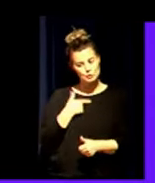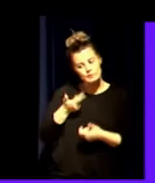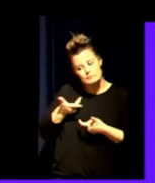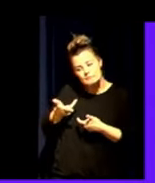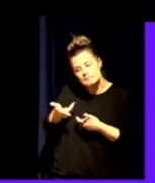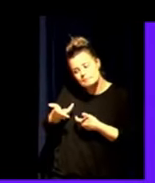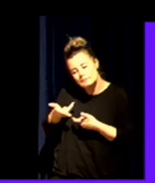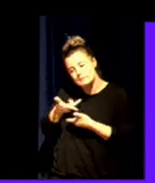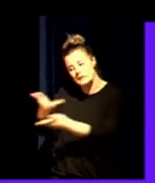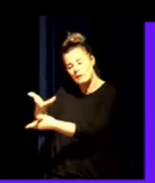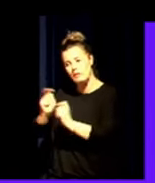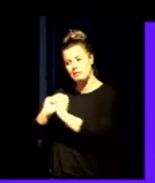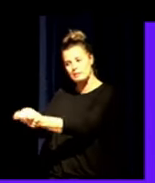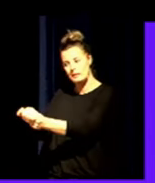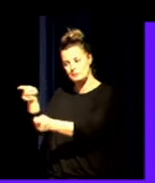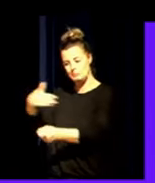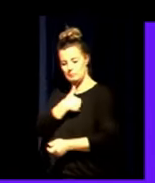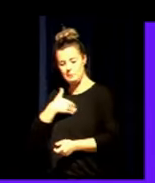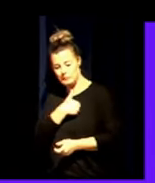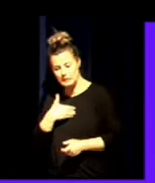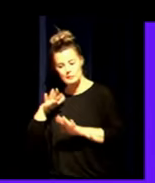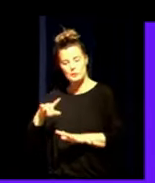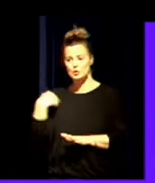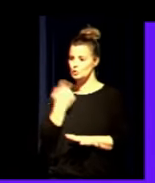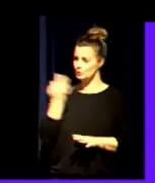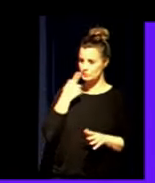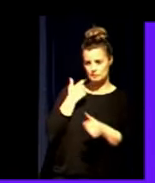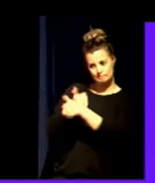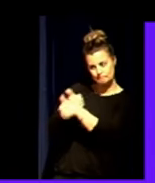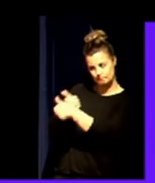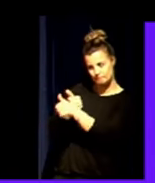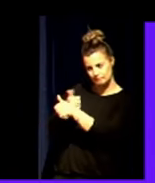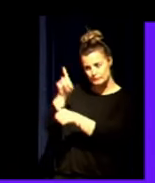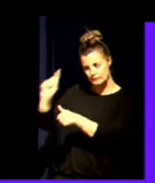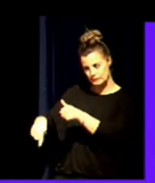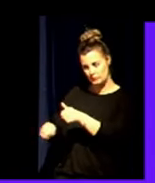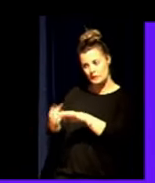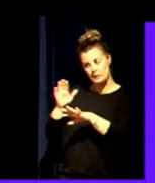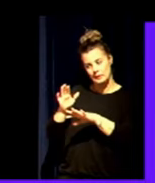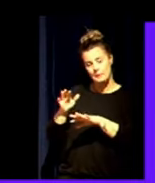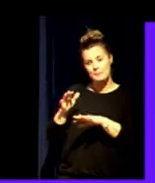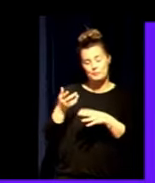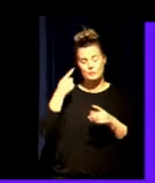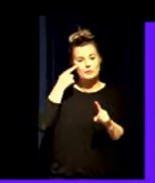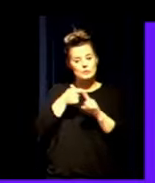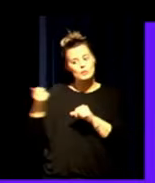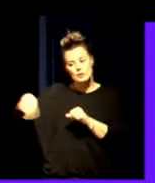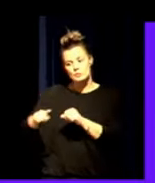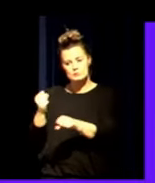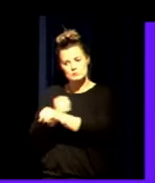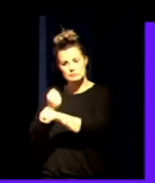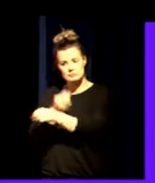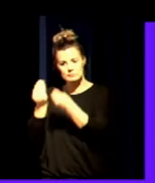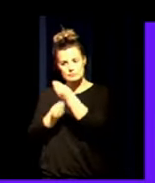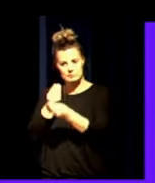ellos puedan insertarse en ellos y puedan ejercer esa tarea, ese trabajo de manera adecuada. Por lo tanto, la